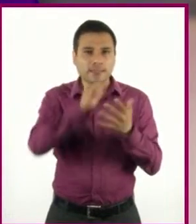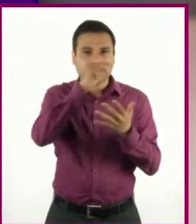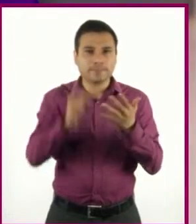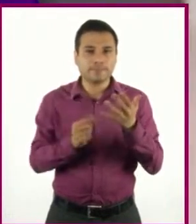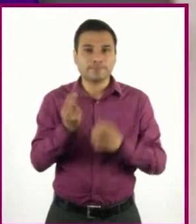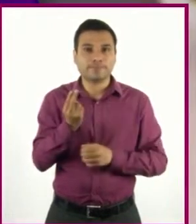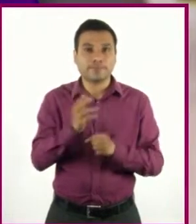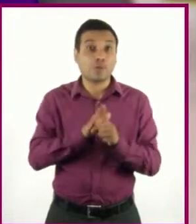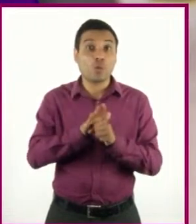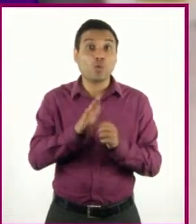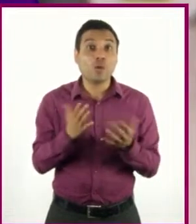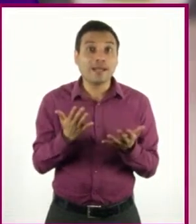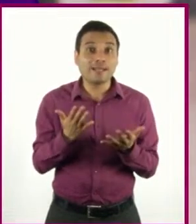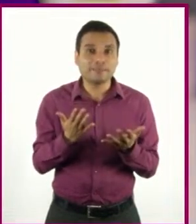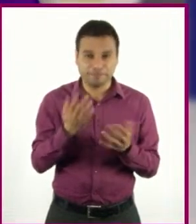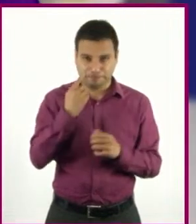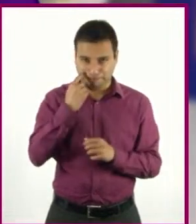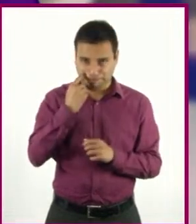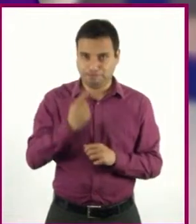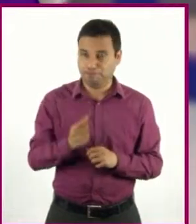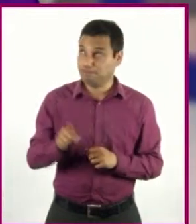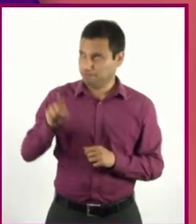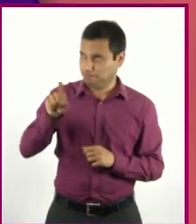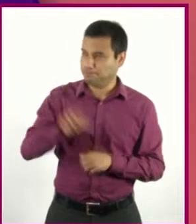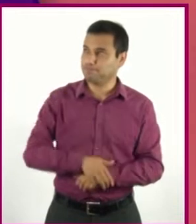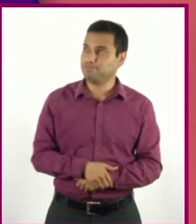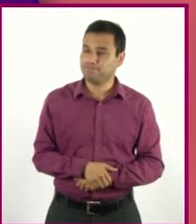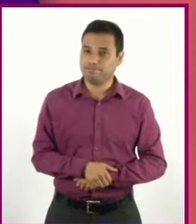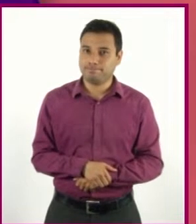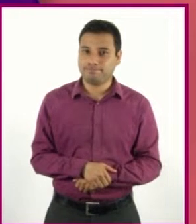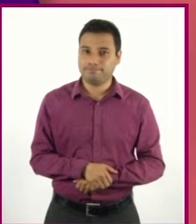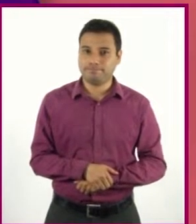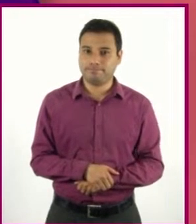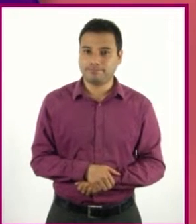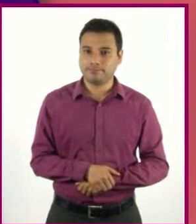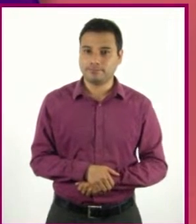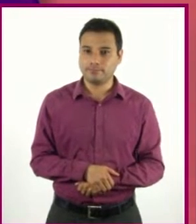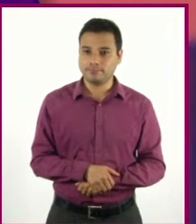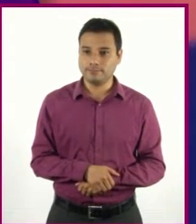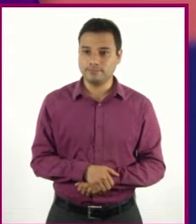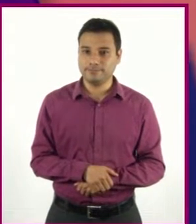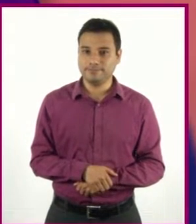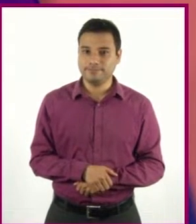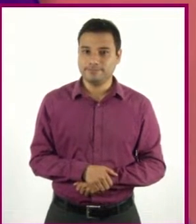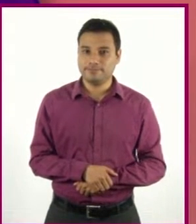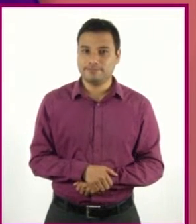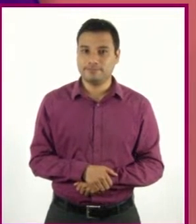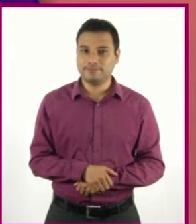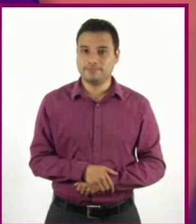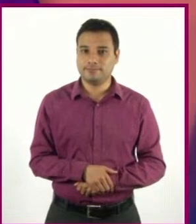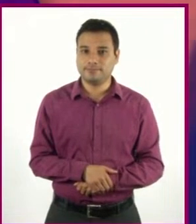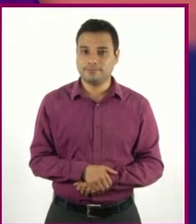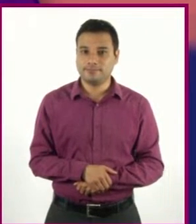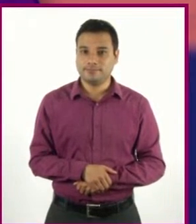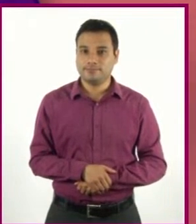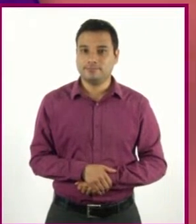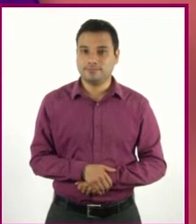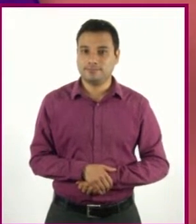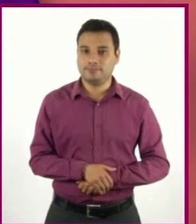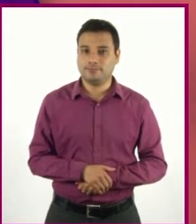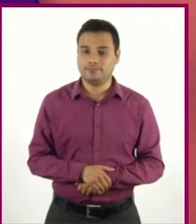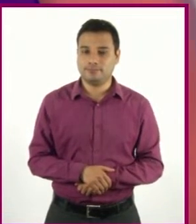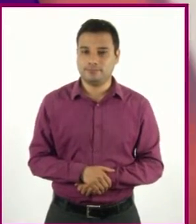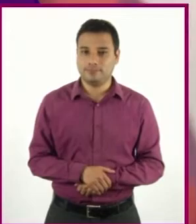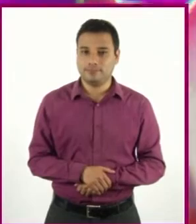esta sesión son su siempre confiable cuaderno y lápiz o bolígrafo para que puedan tomar notas. También podría ayudarles, tener a la mano,